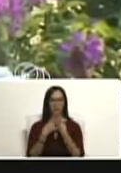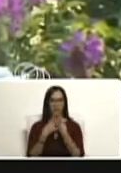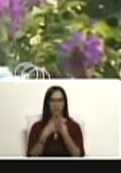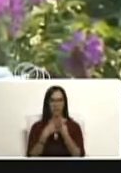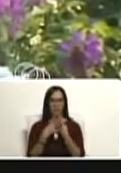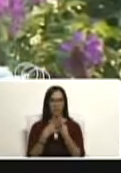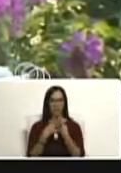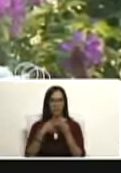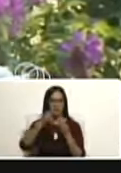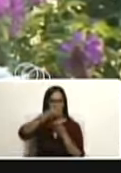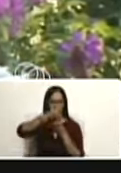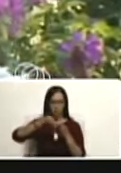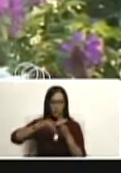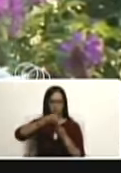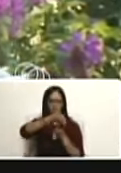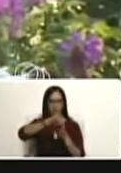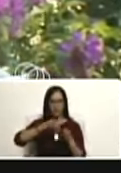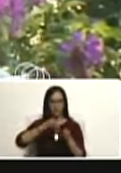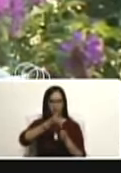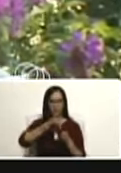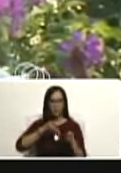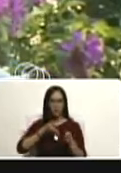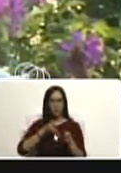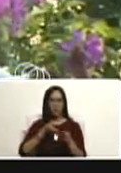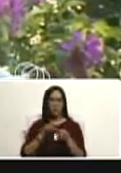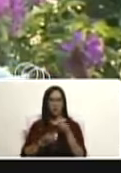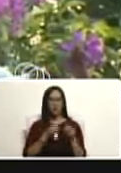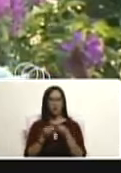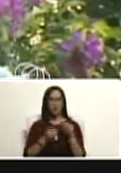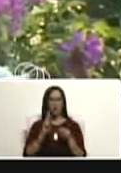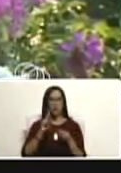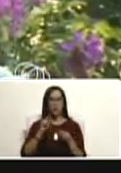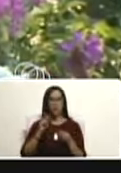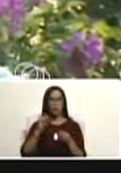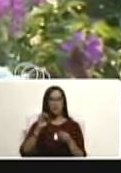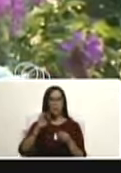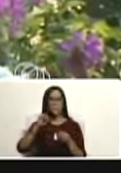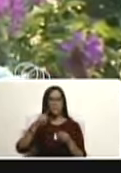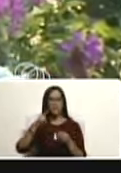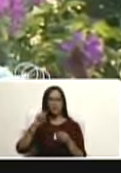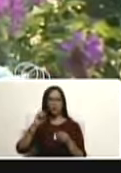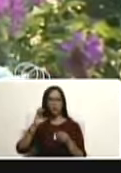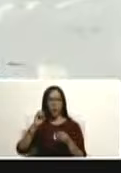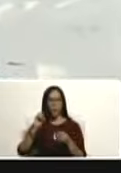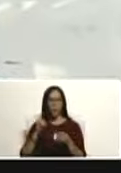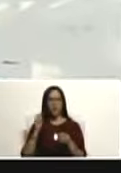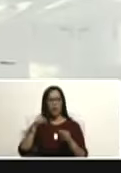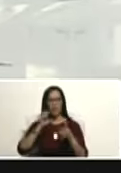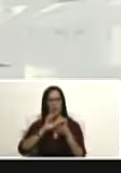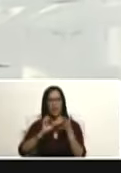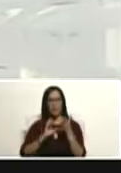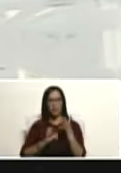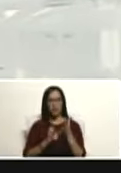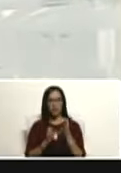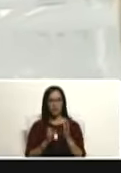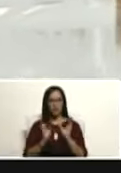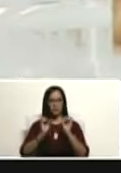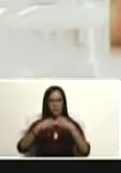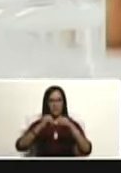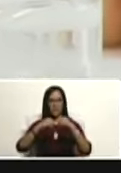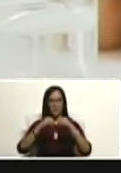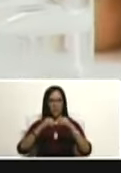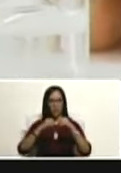hizo el doctor Humberto Fernández Morán cuando desarrolló el ultramicrotomo, que hoy es la herramienta fundamental para hacer criomicroscopía en el